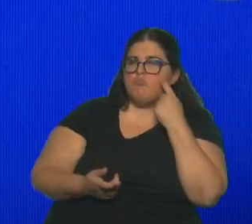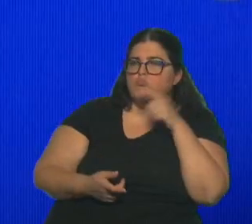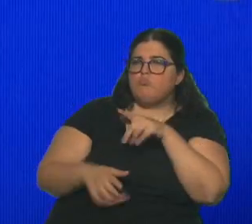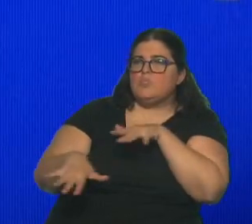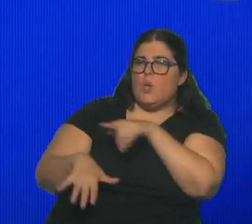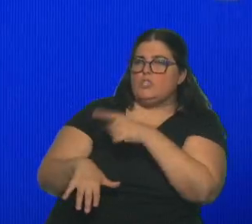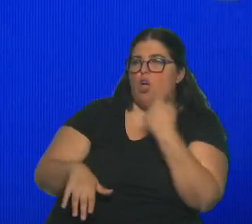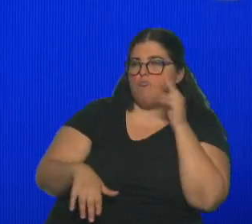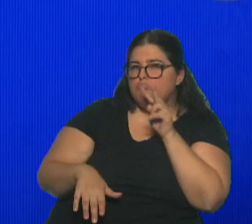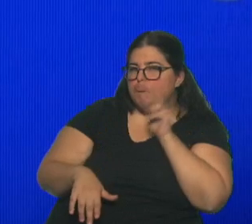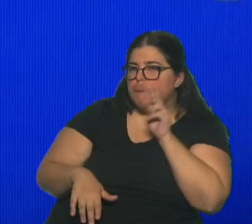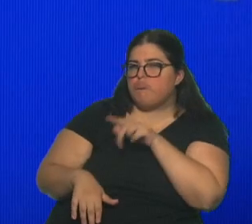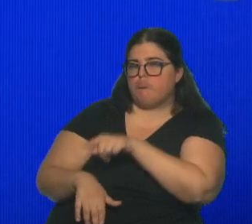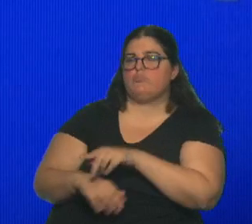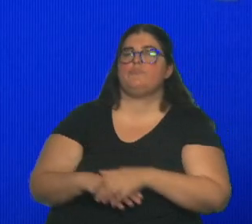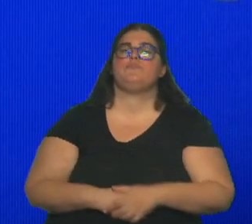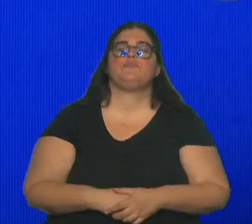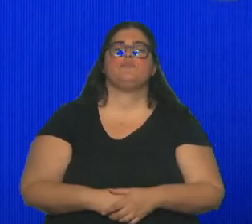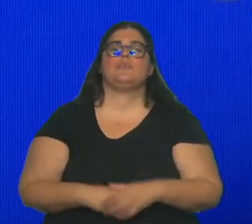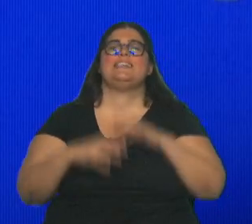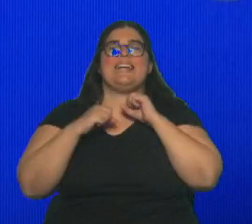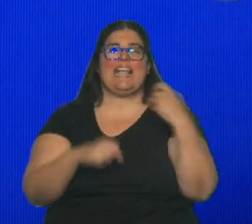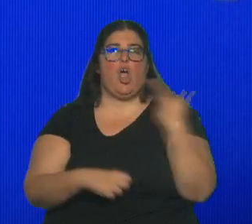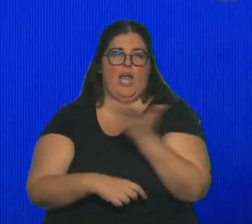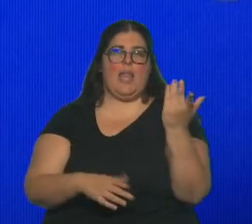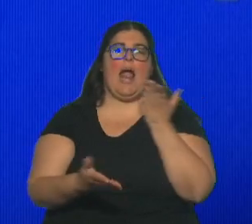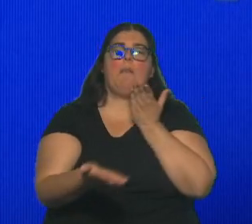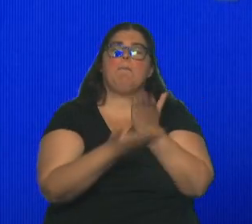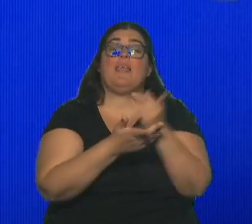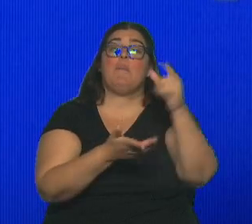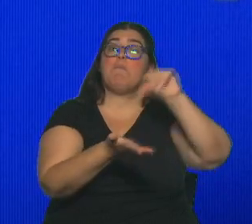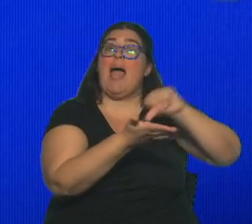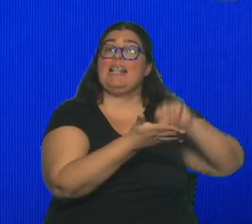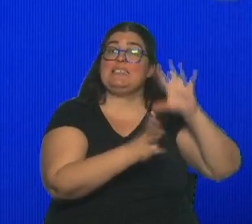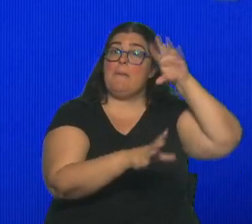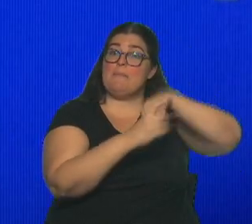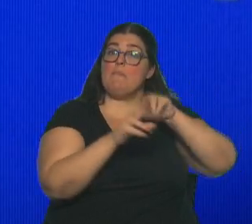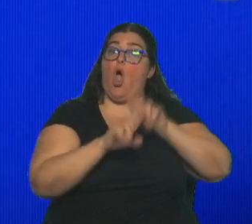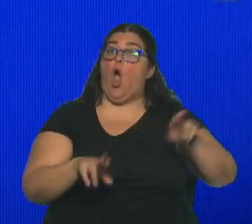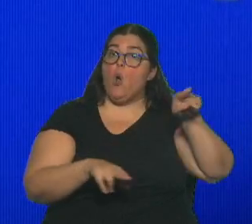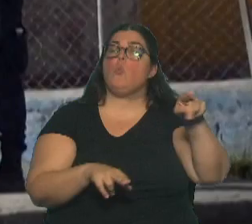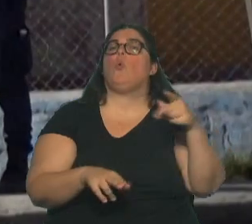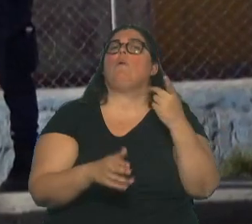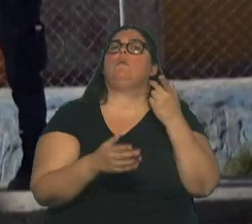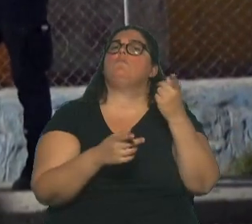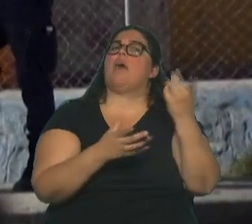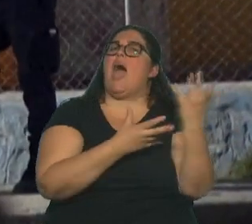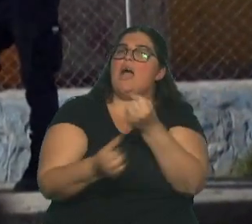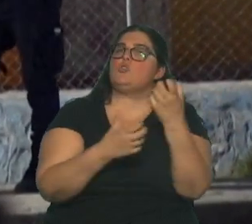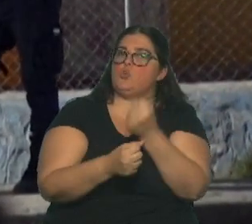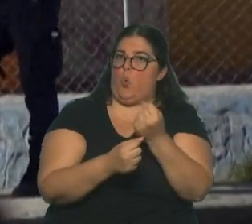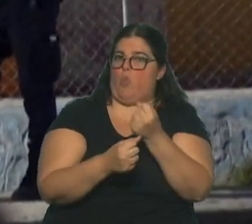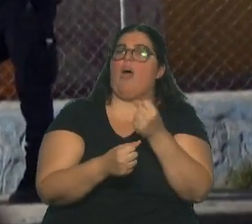El secretario general, Antonio Guterres, pidió a los países miembros una acción urgente para desplegar una fuerza internacional y reclamó